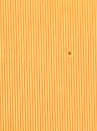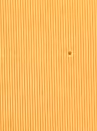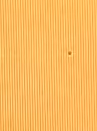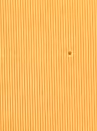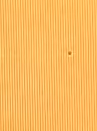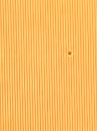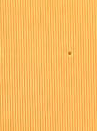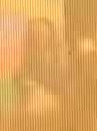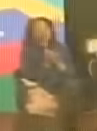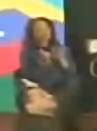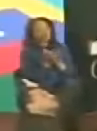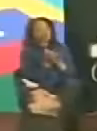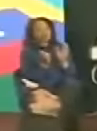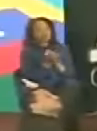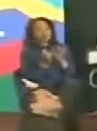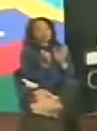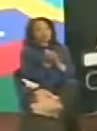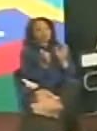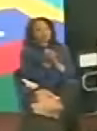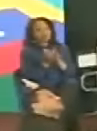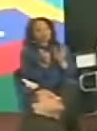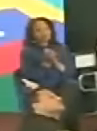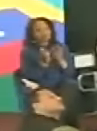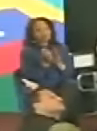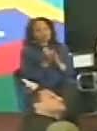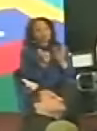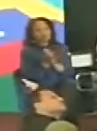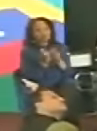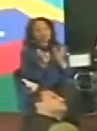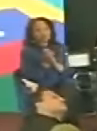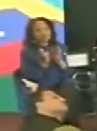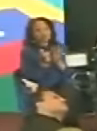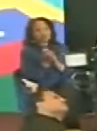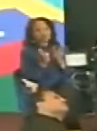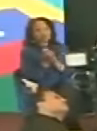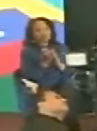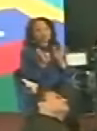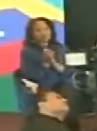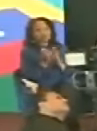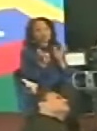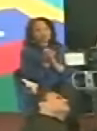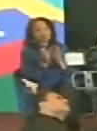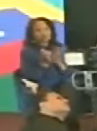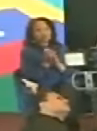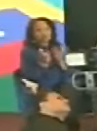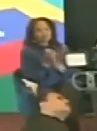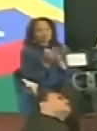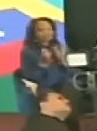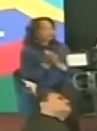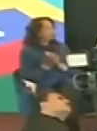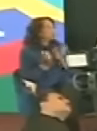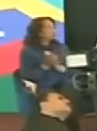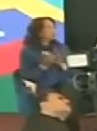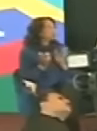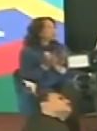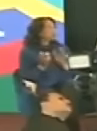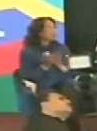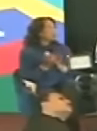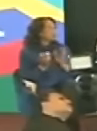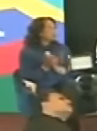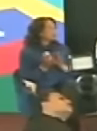ustedes que se movieron con la y elevaron la